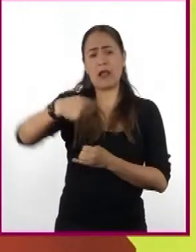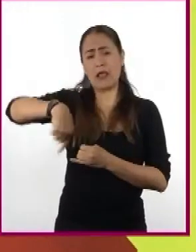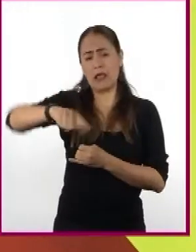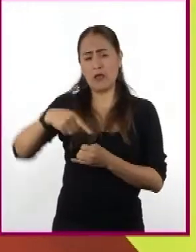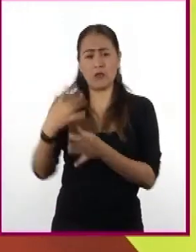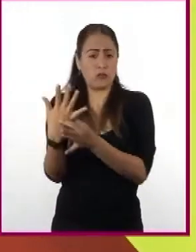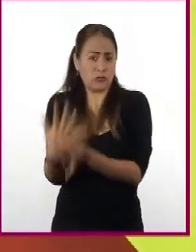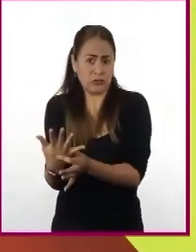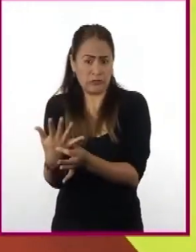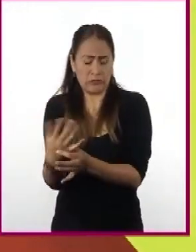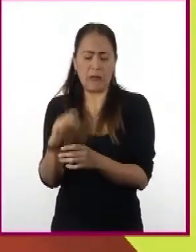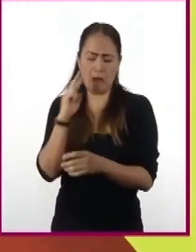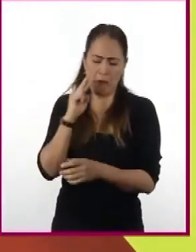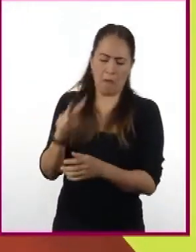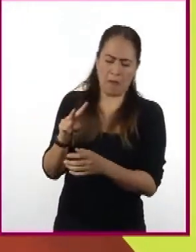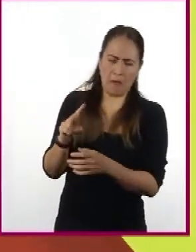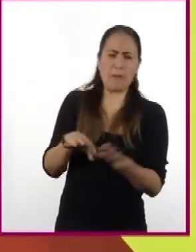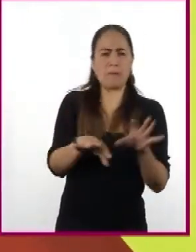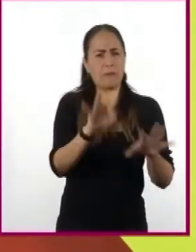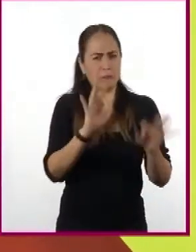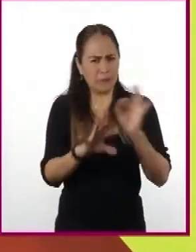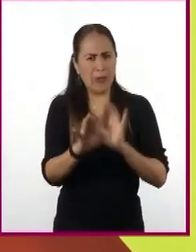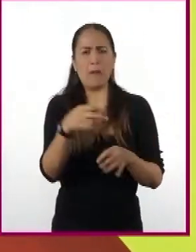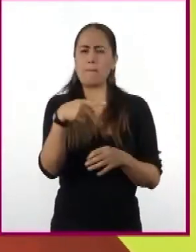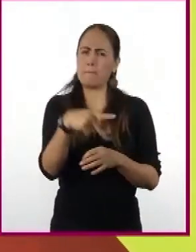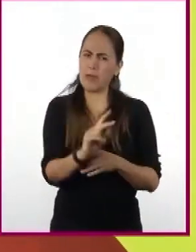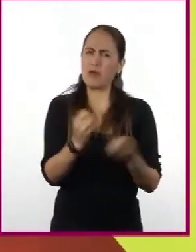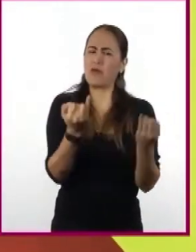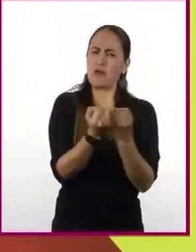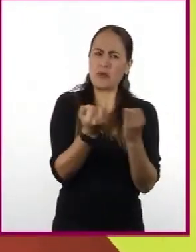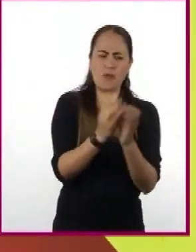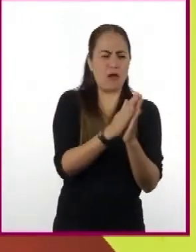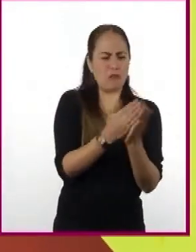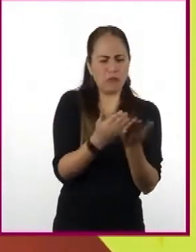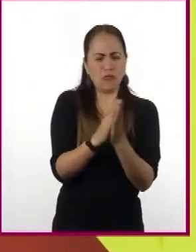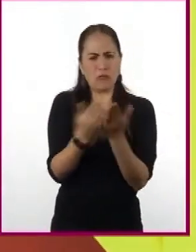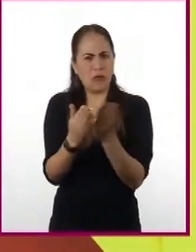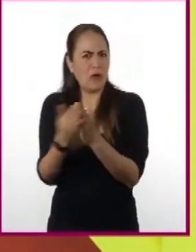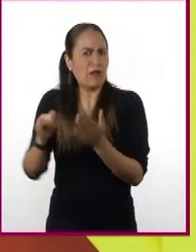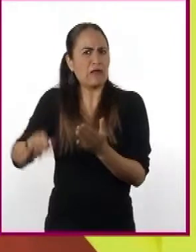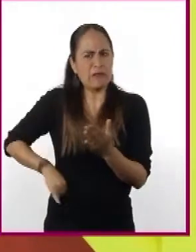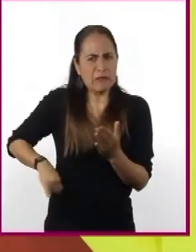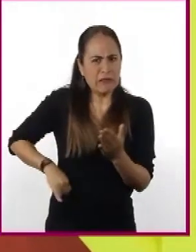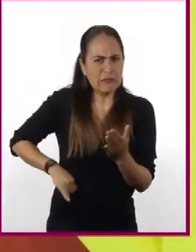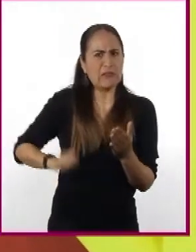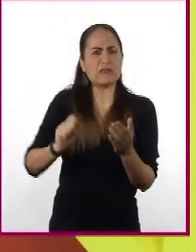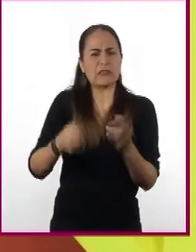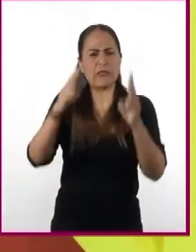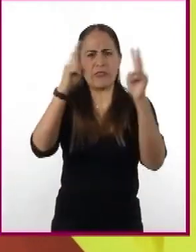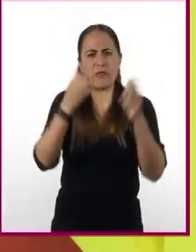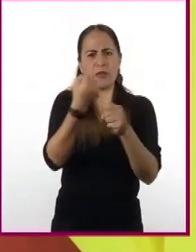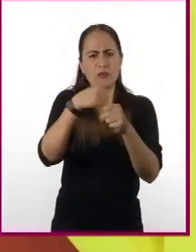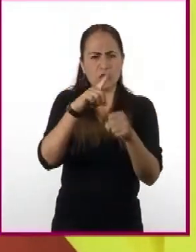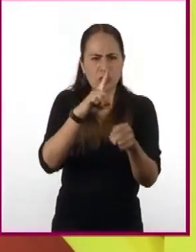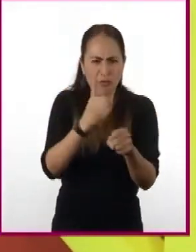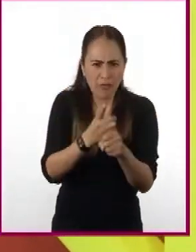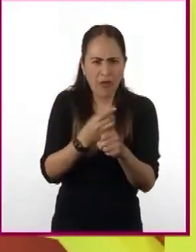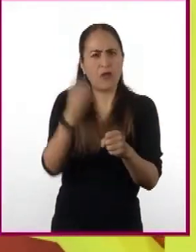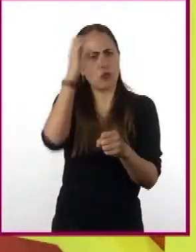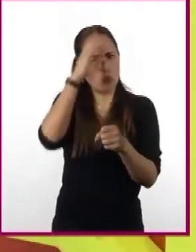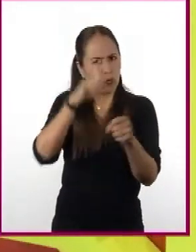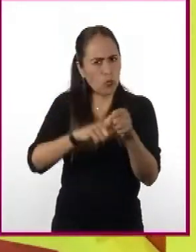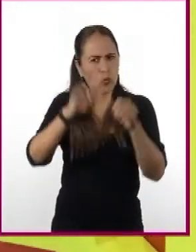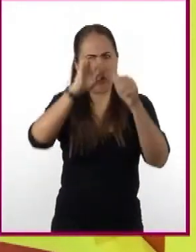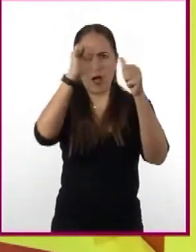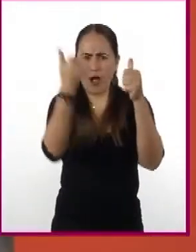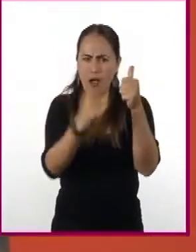nuestra selección, hay trabajos interesantísimos que dan muestra de la sociedad, la cultura y el arte en un movimiento